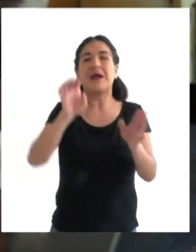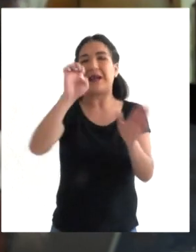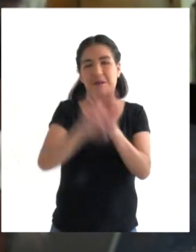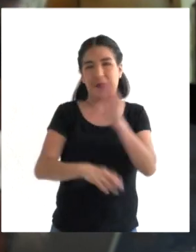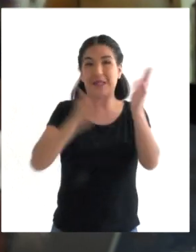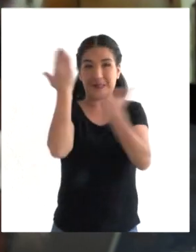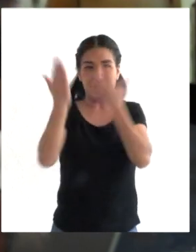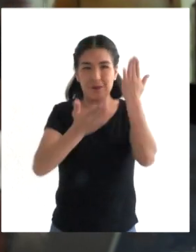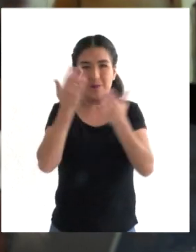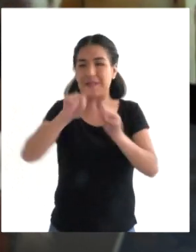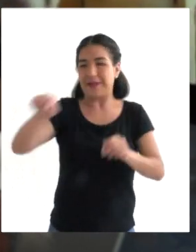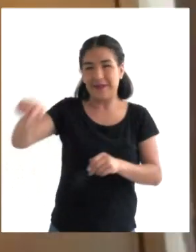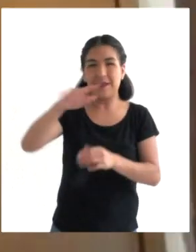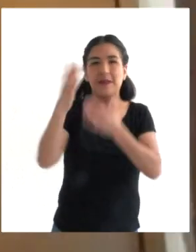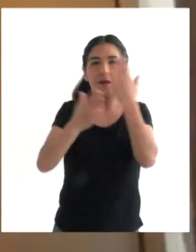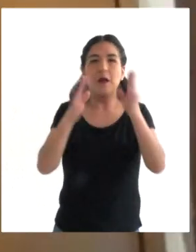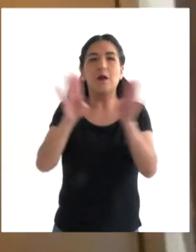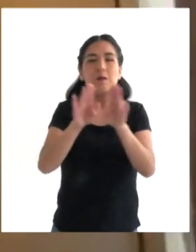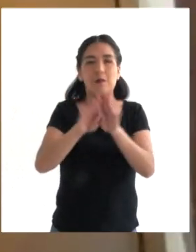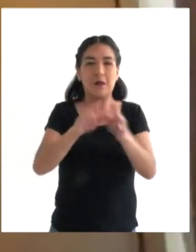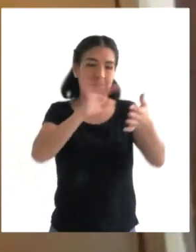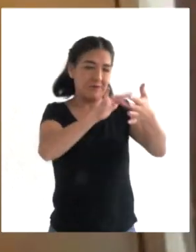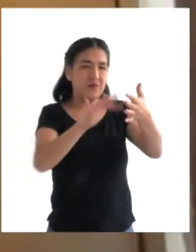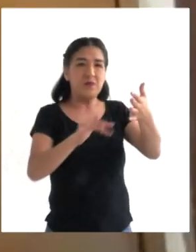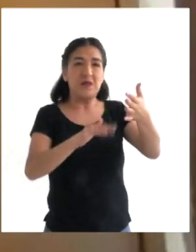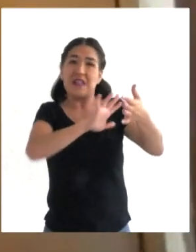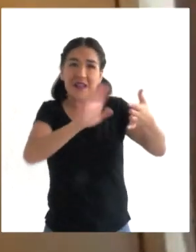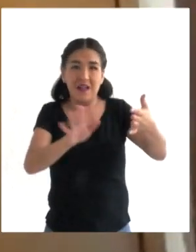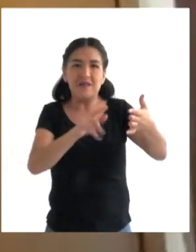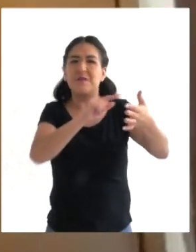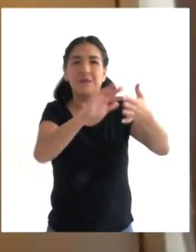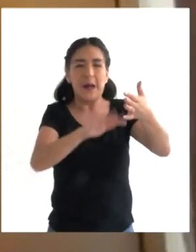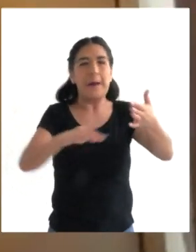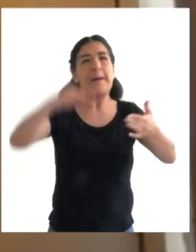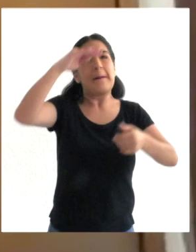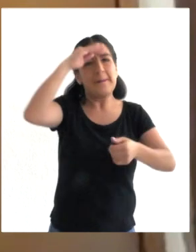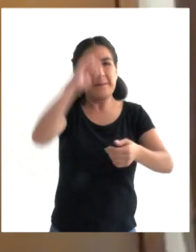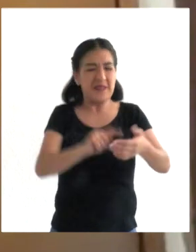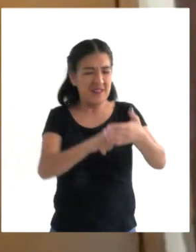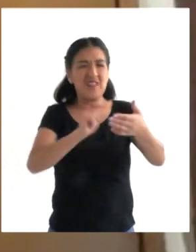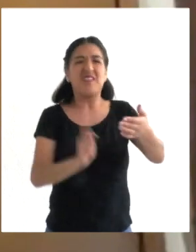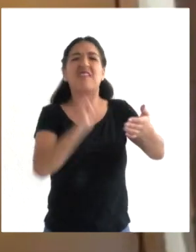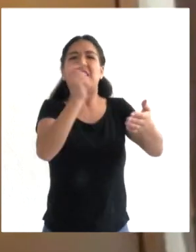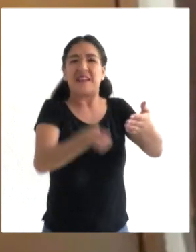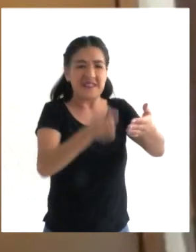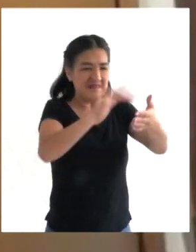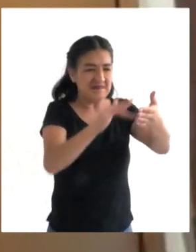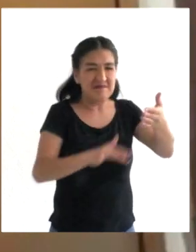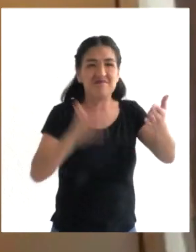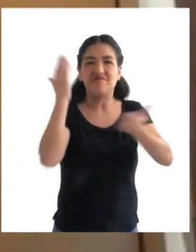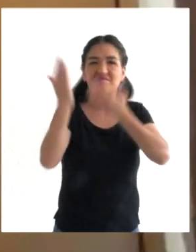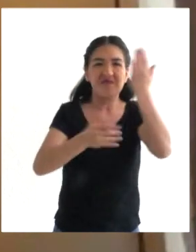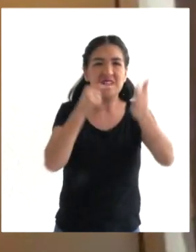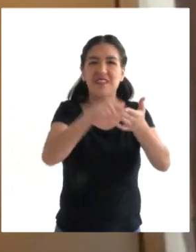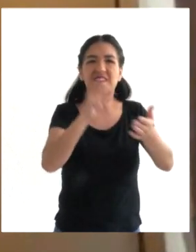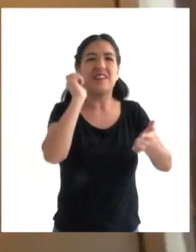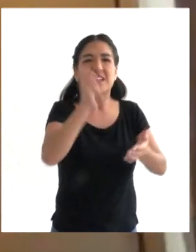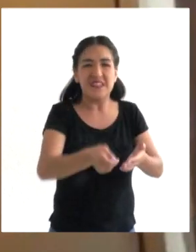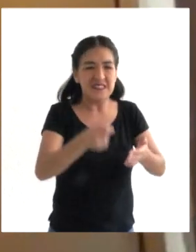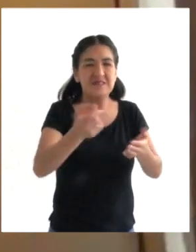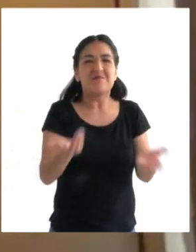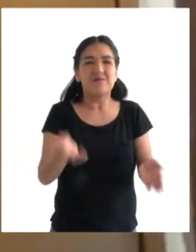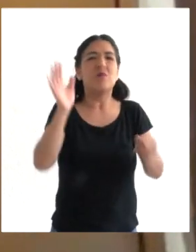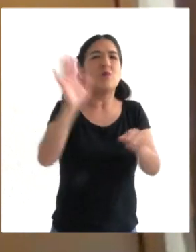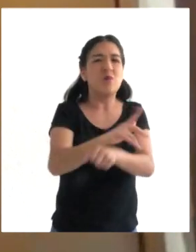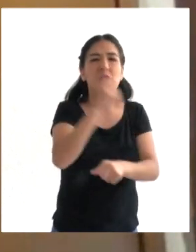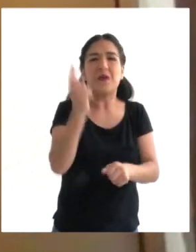muy importante ir más allá del texto. ¿Qué nos quiere decir el texto que estamos estudiando? ¿Por qué lo